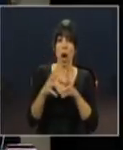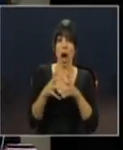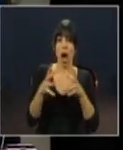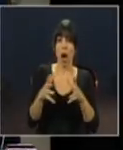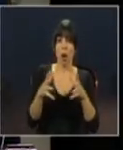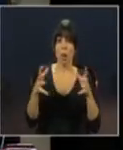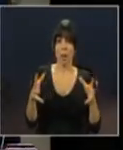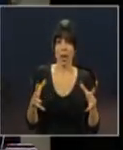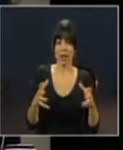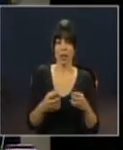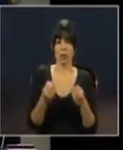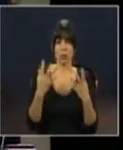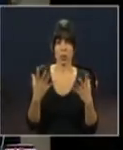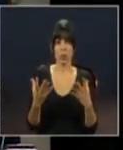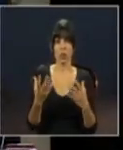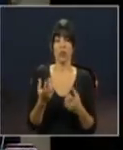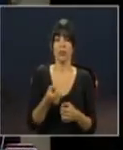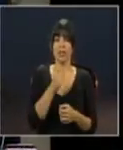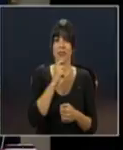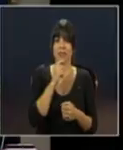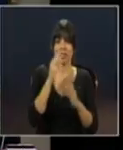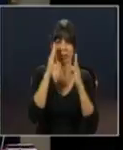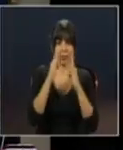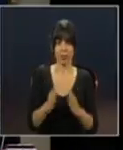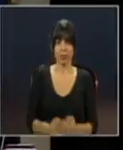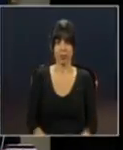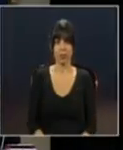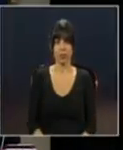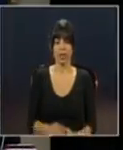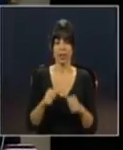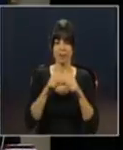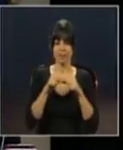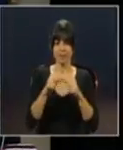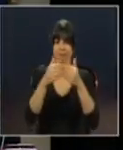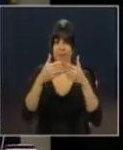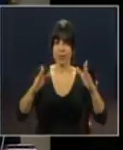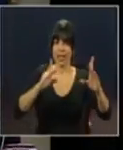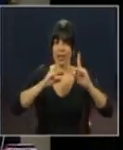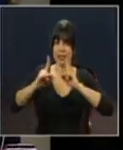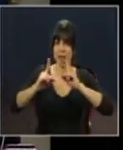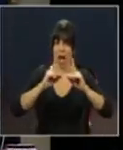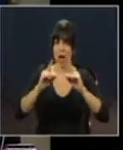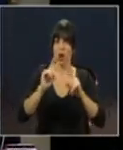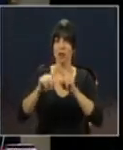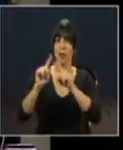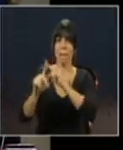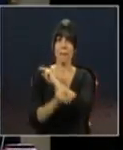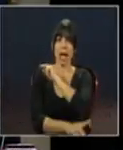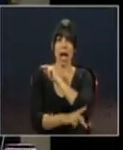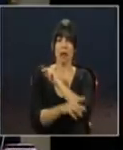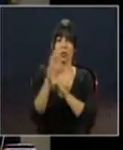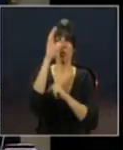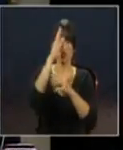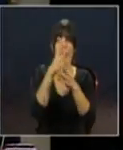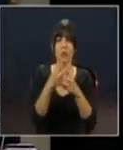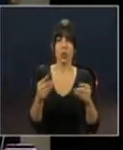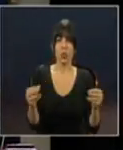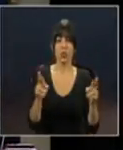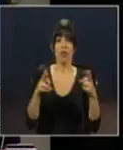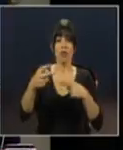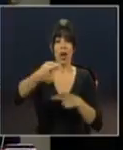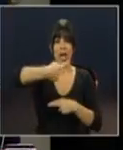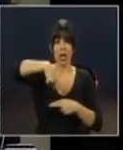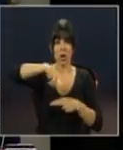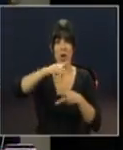aumentase significativamente. Mantenemos abierto el diálogo con otras naciones para encontrar una salida regional a